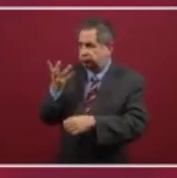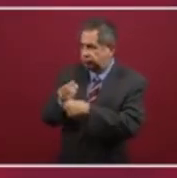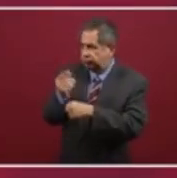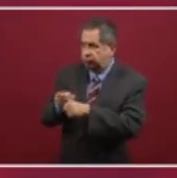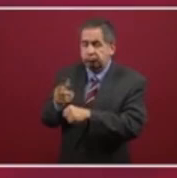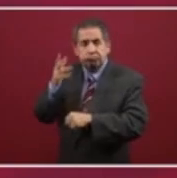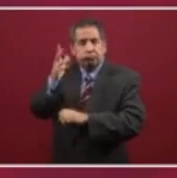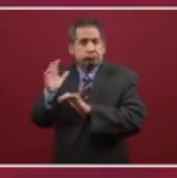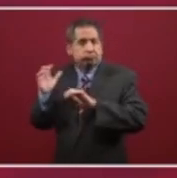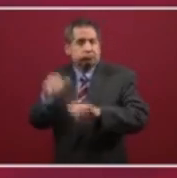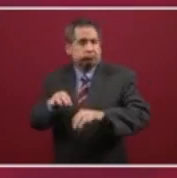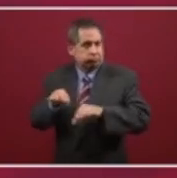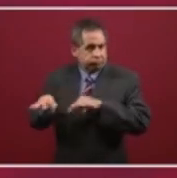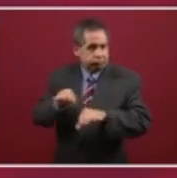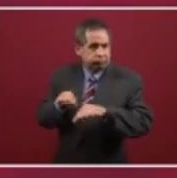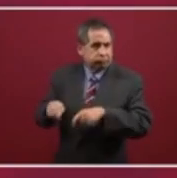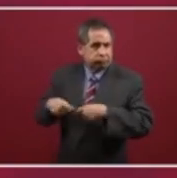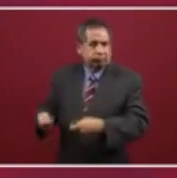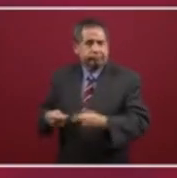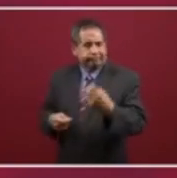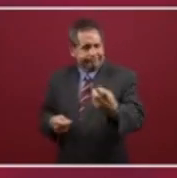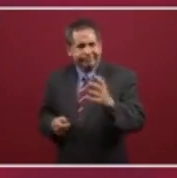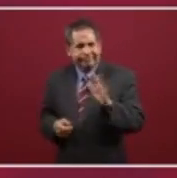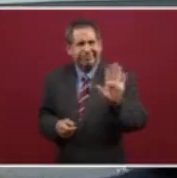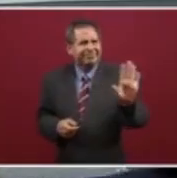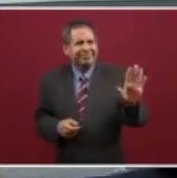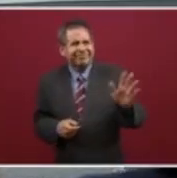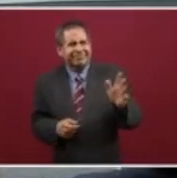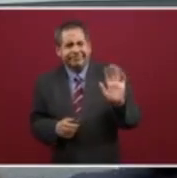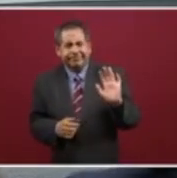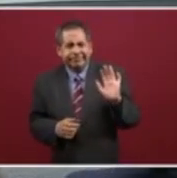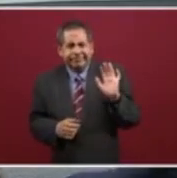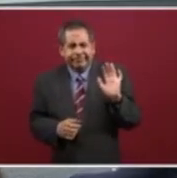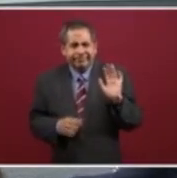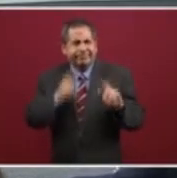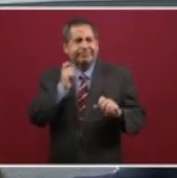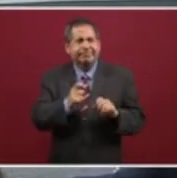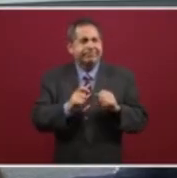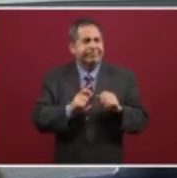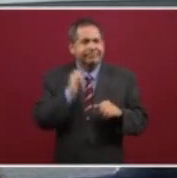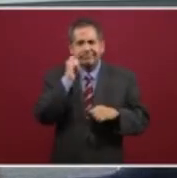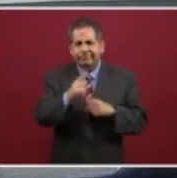empleos, no queremos nada que signifique